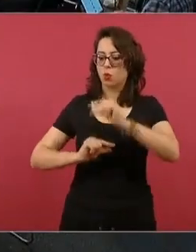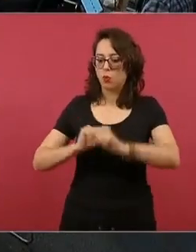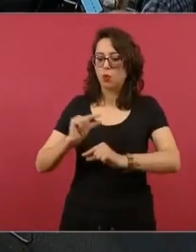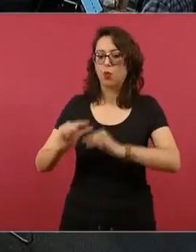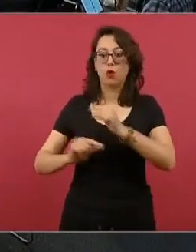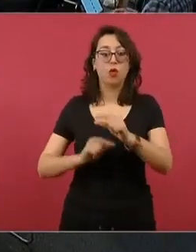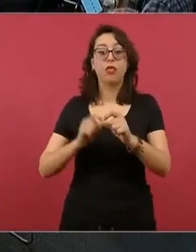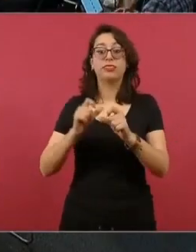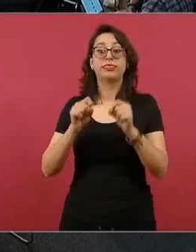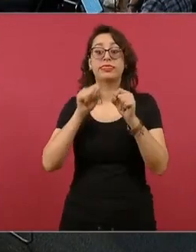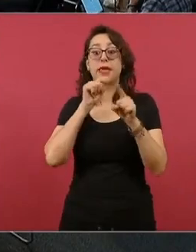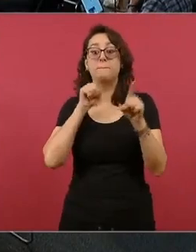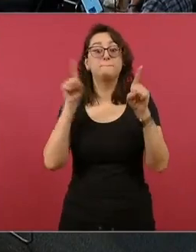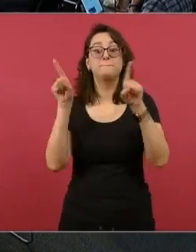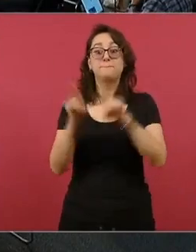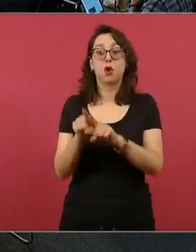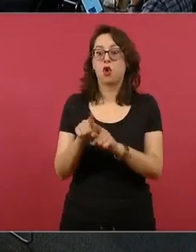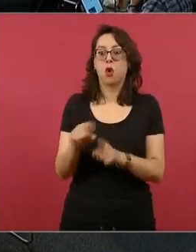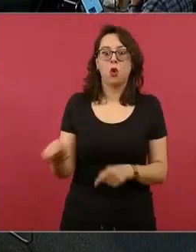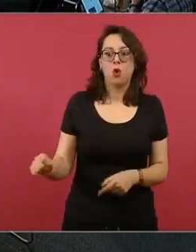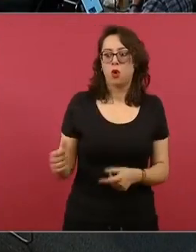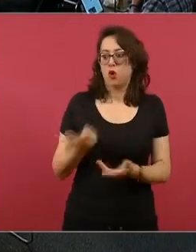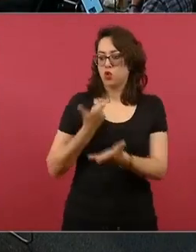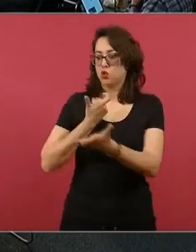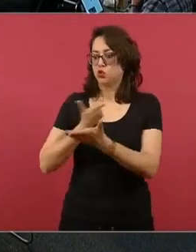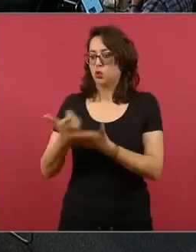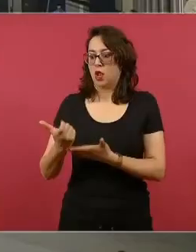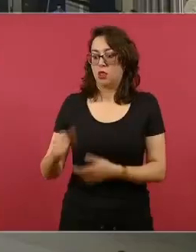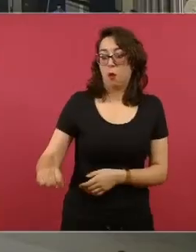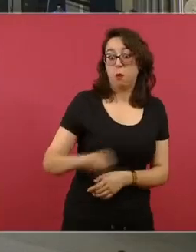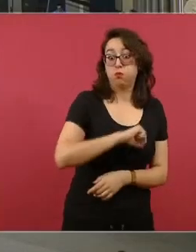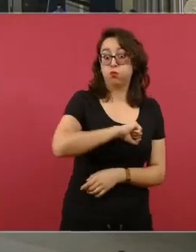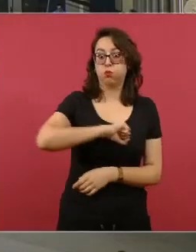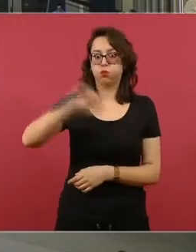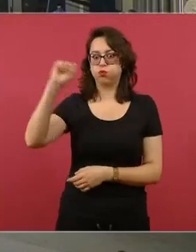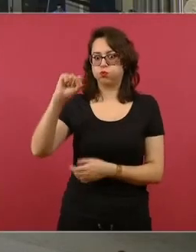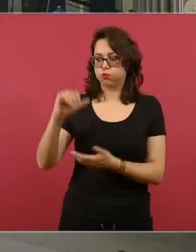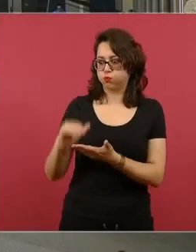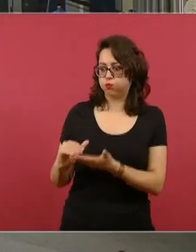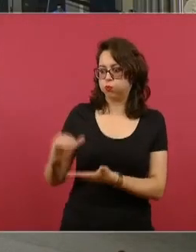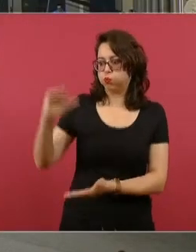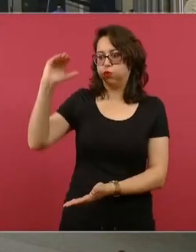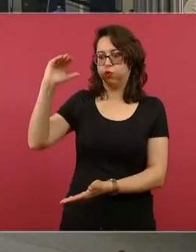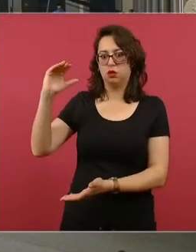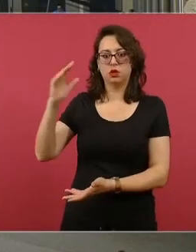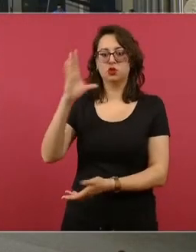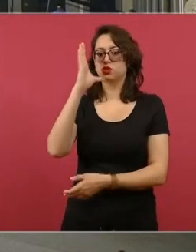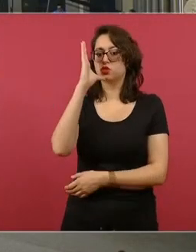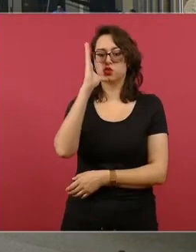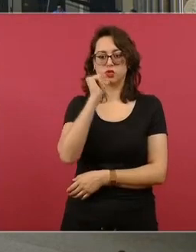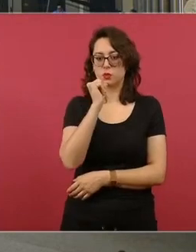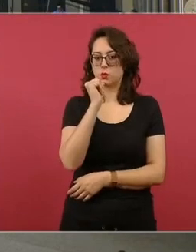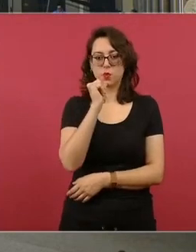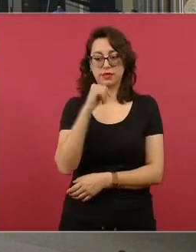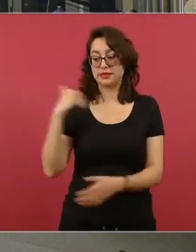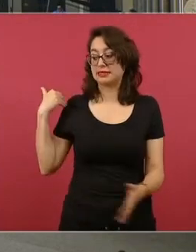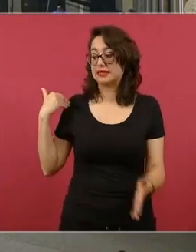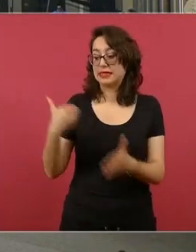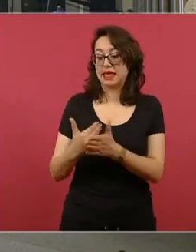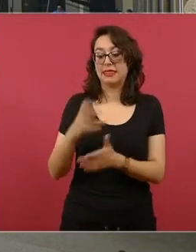no se puede recuperar todo lo que perdió el salario mínimo en el periodo neoliberal. En 36